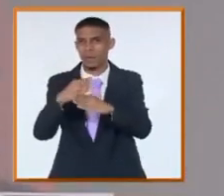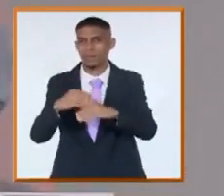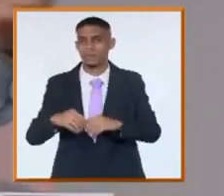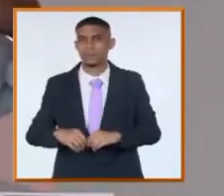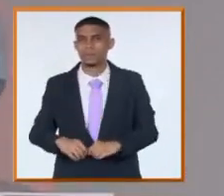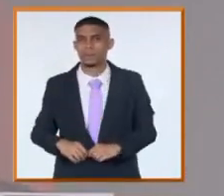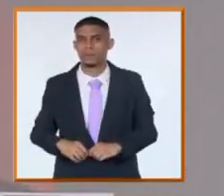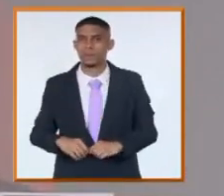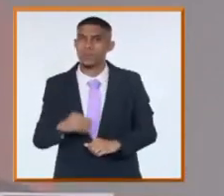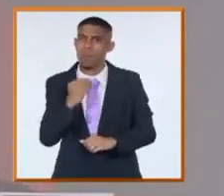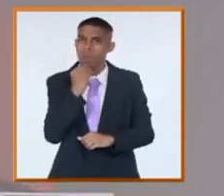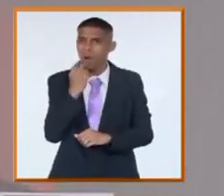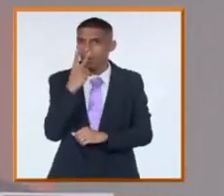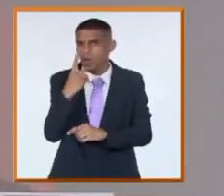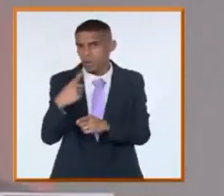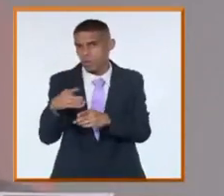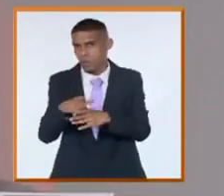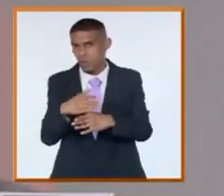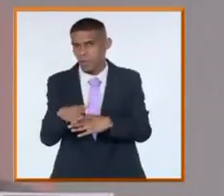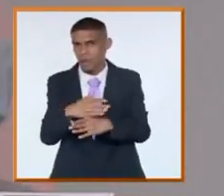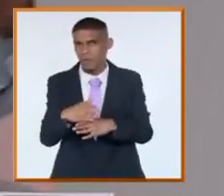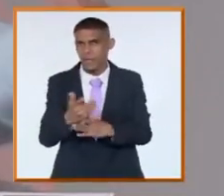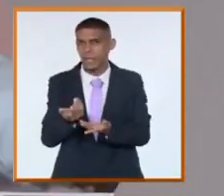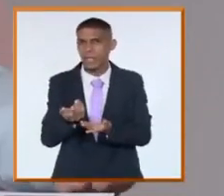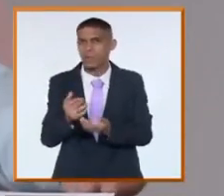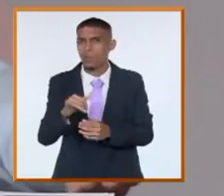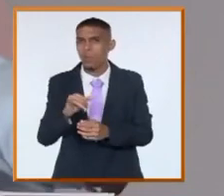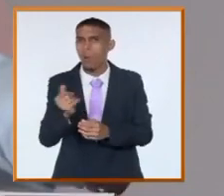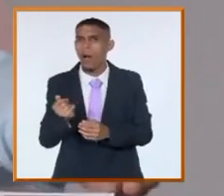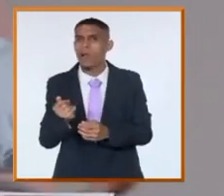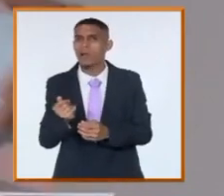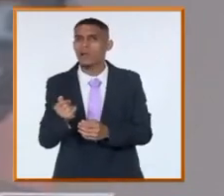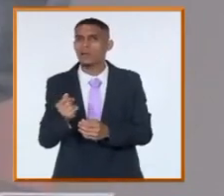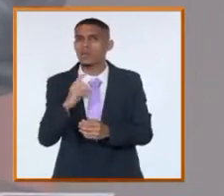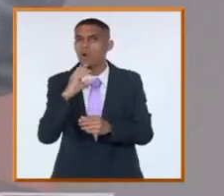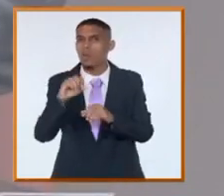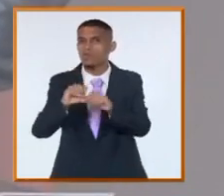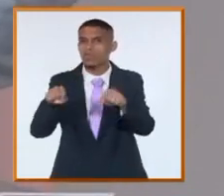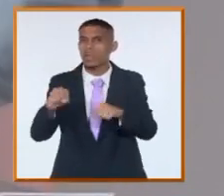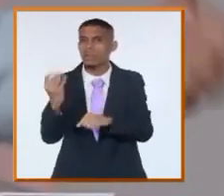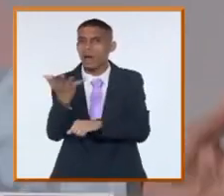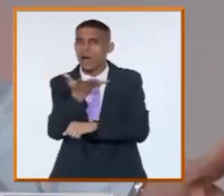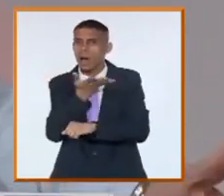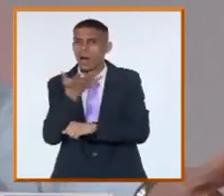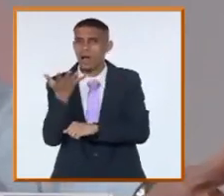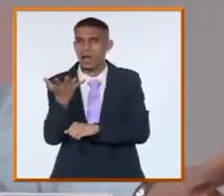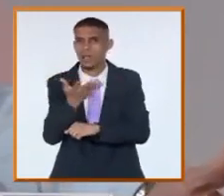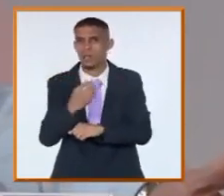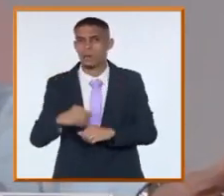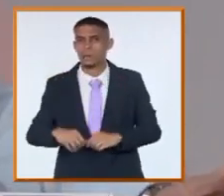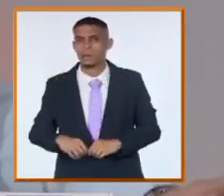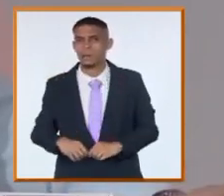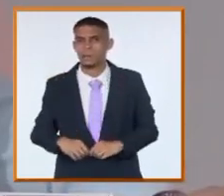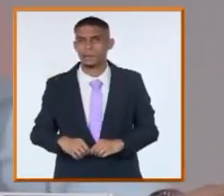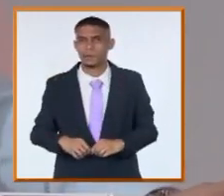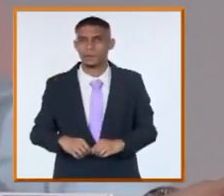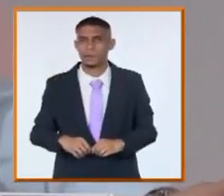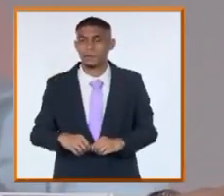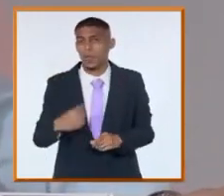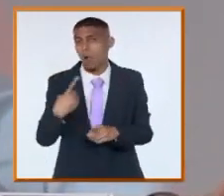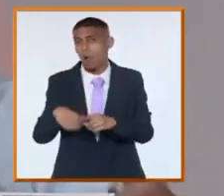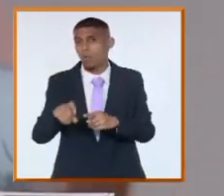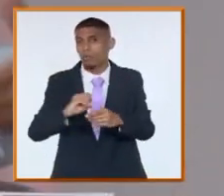puede dedicarse a construcción y montaje desde elevadores sistemas de aire hasta hacer obras